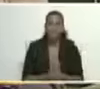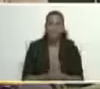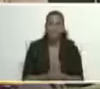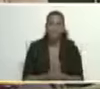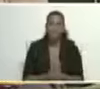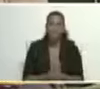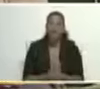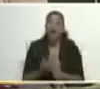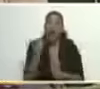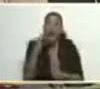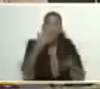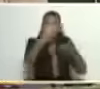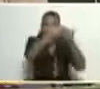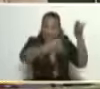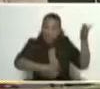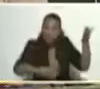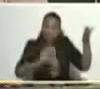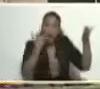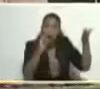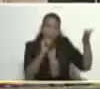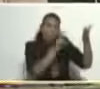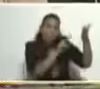Hay un párrafo